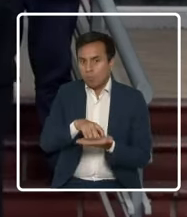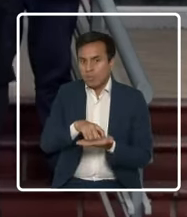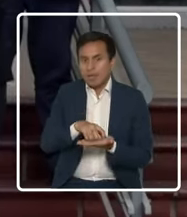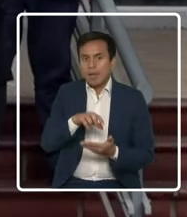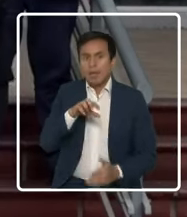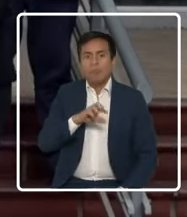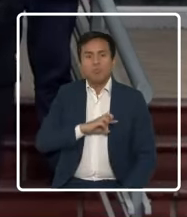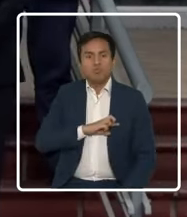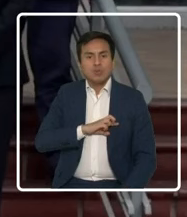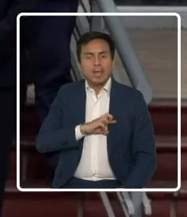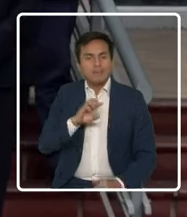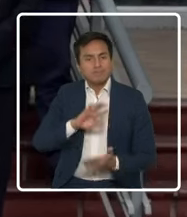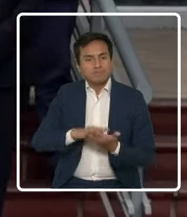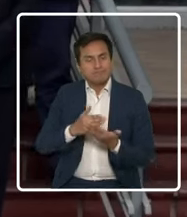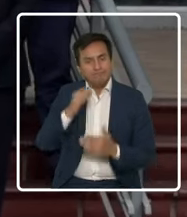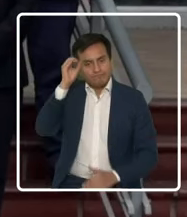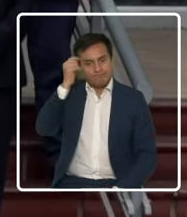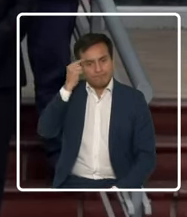de Puchuncaví?